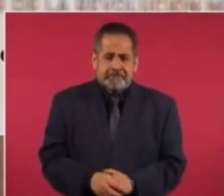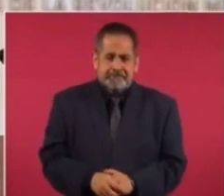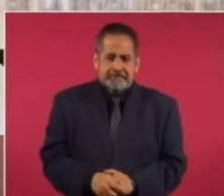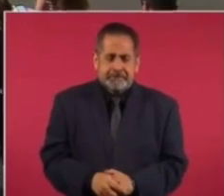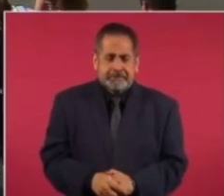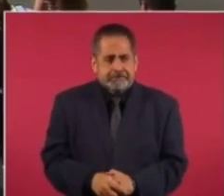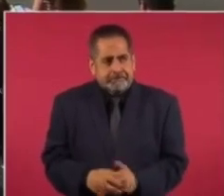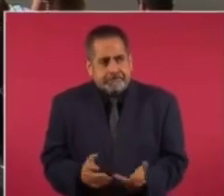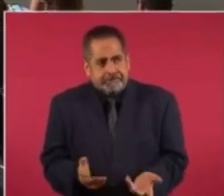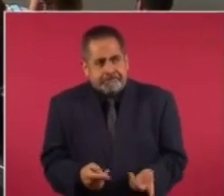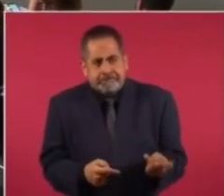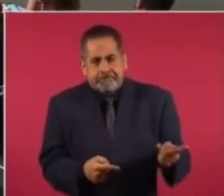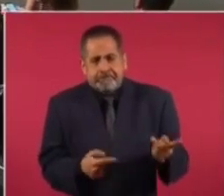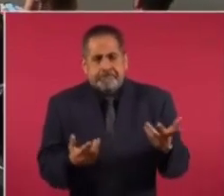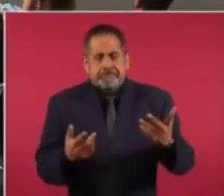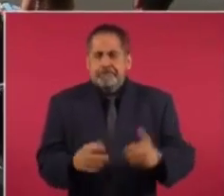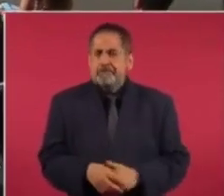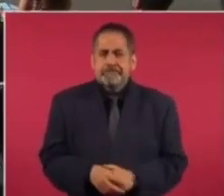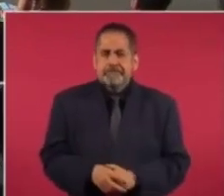¿Qué